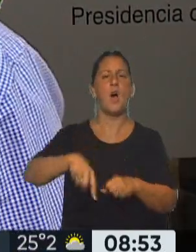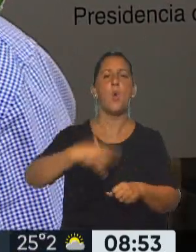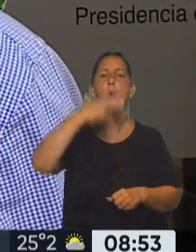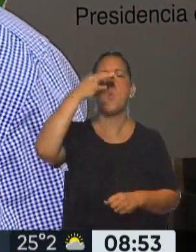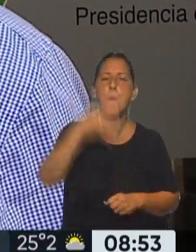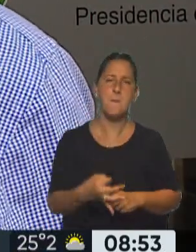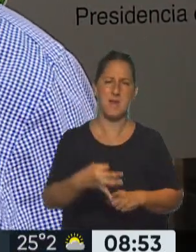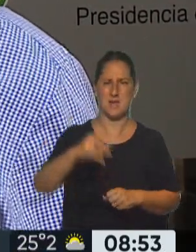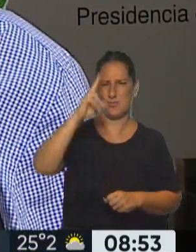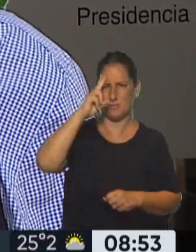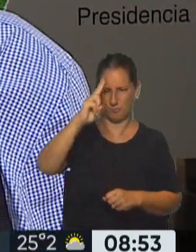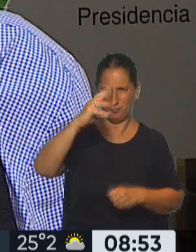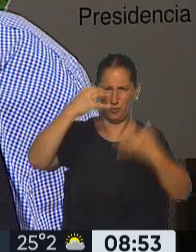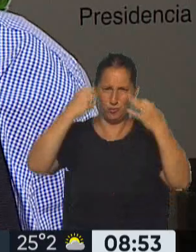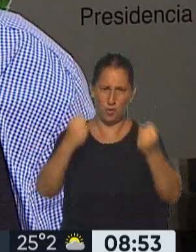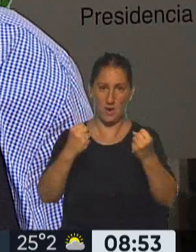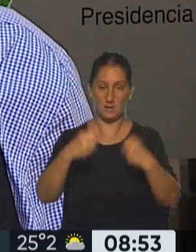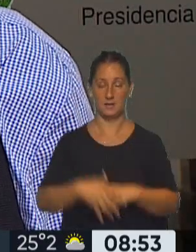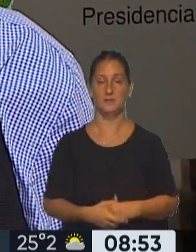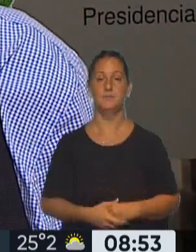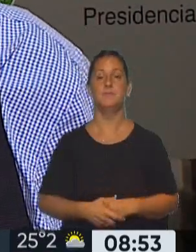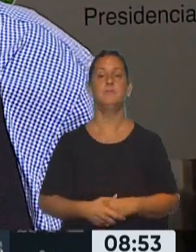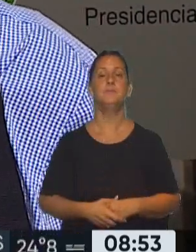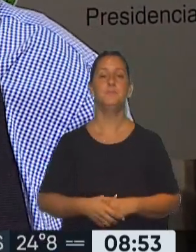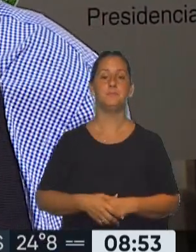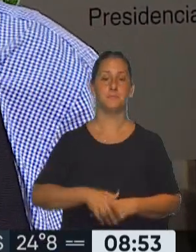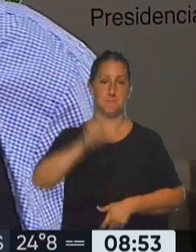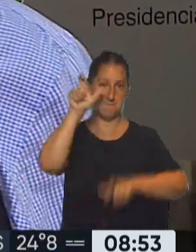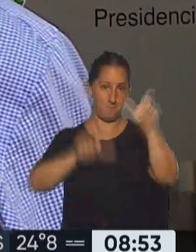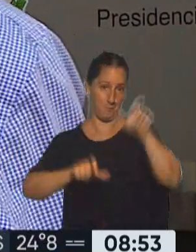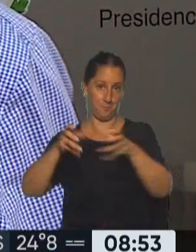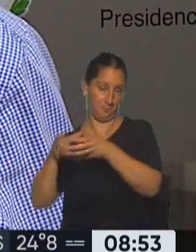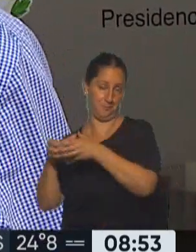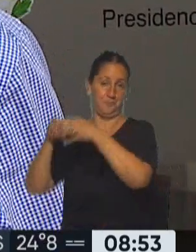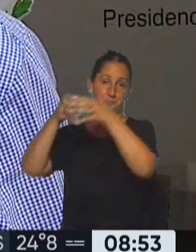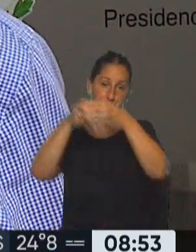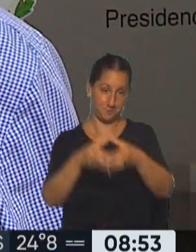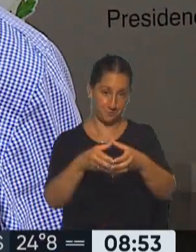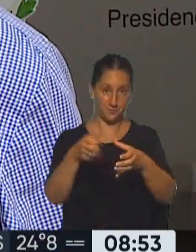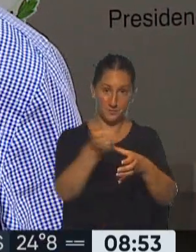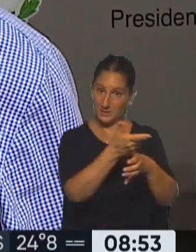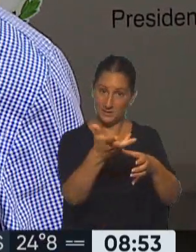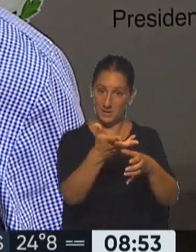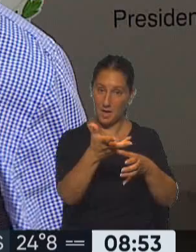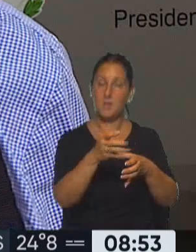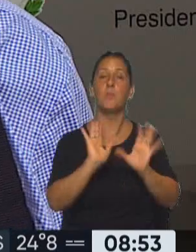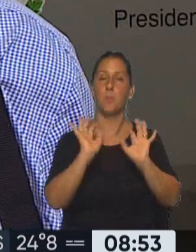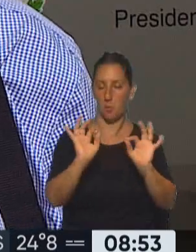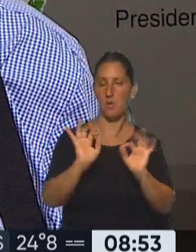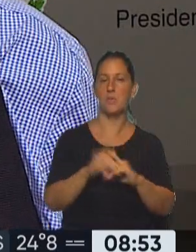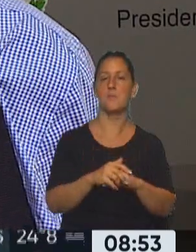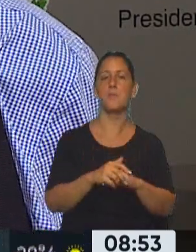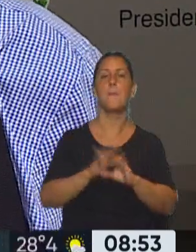rajatabla, que es cada vez que llega una cantidad de personal determinado, se prepara